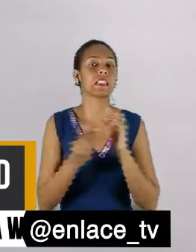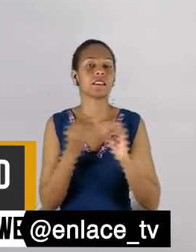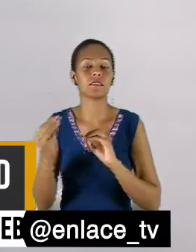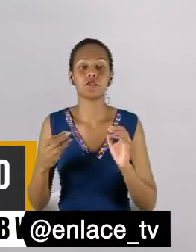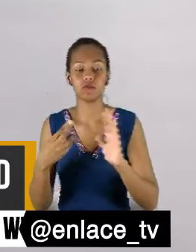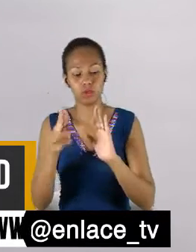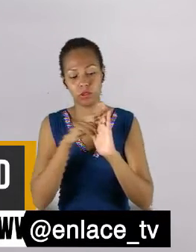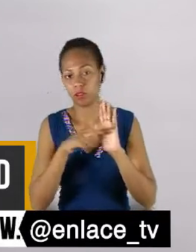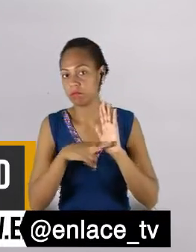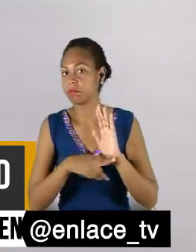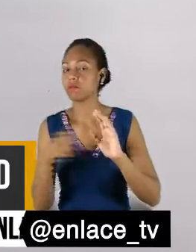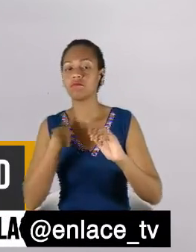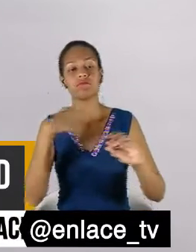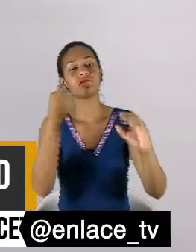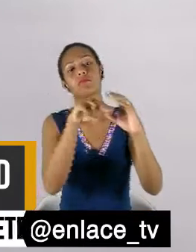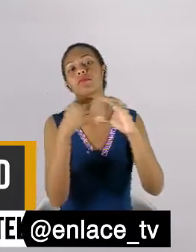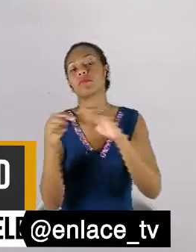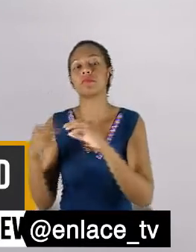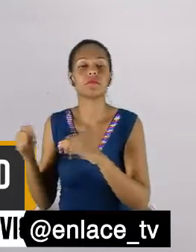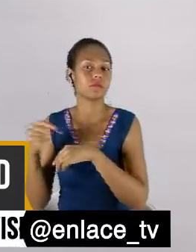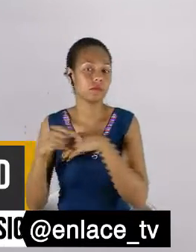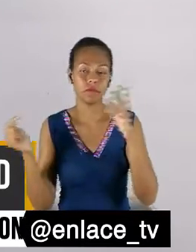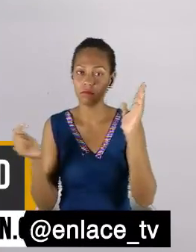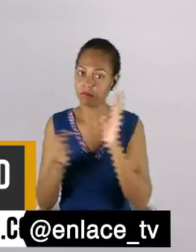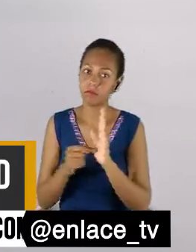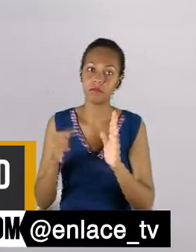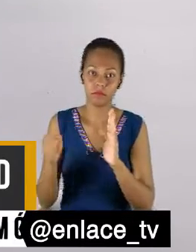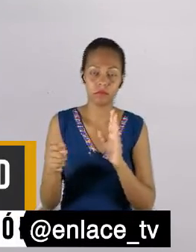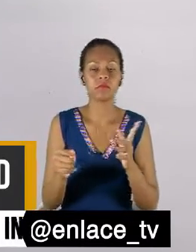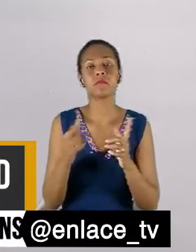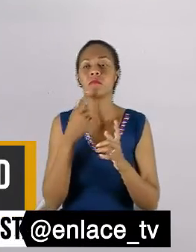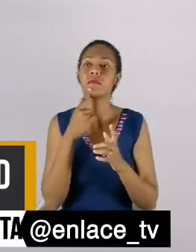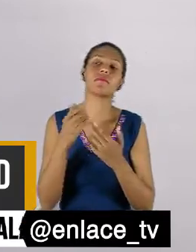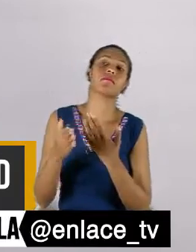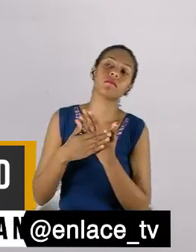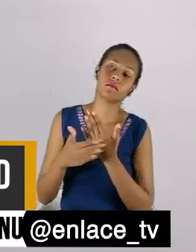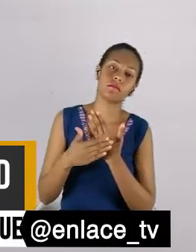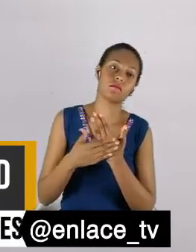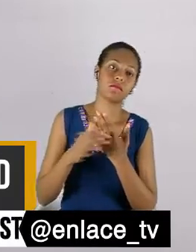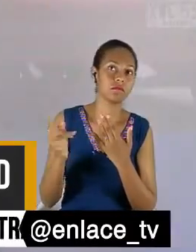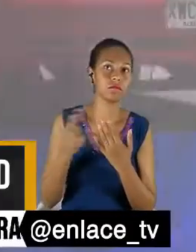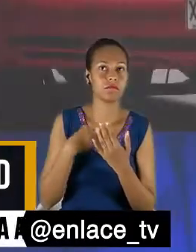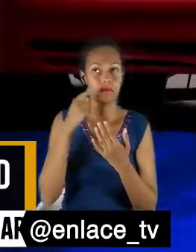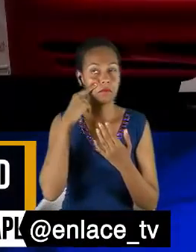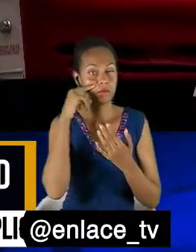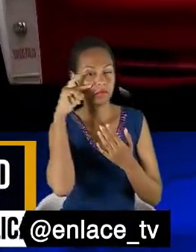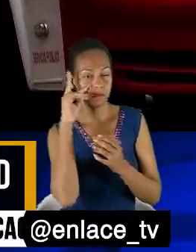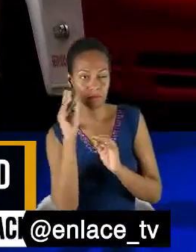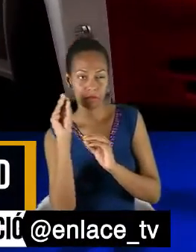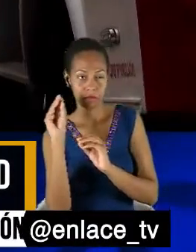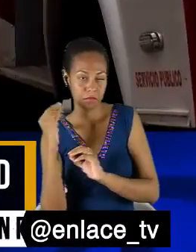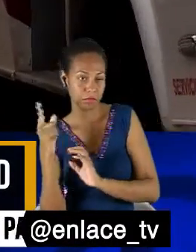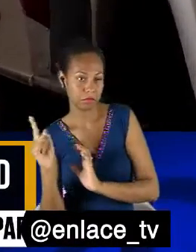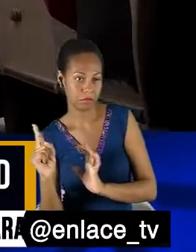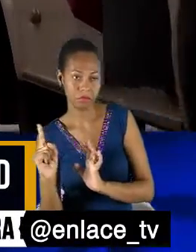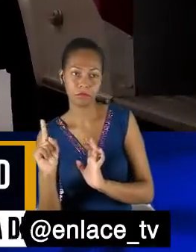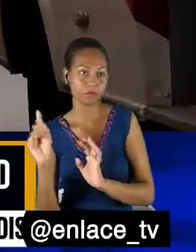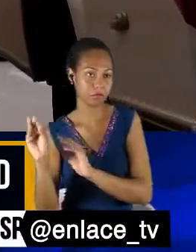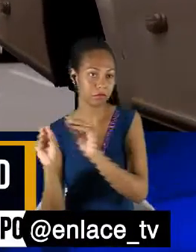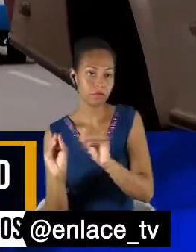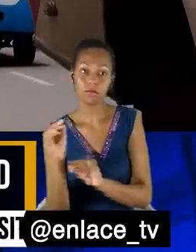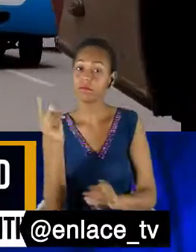normas y procedimientos de seguridad informática para que no sea alterado. Entonces, muy posiblemente vamos a tener dificultades